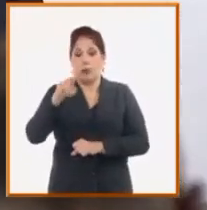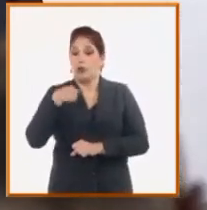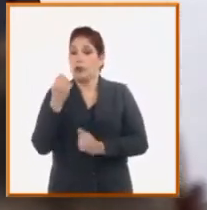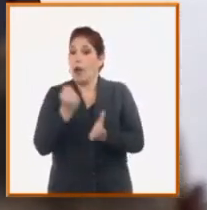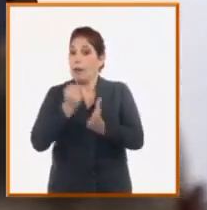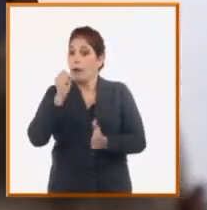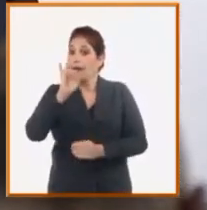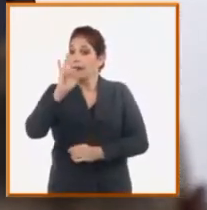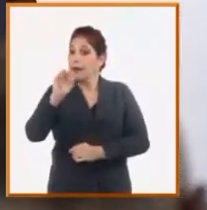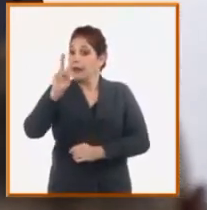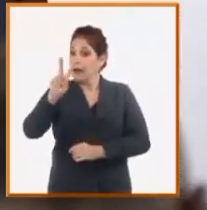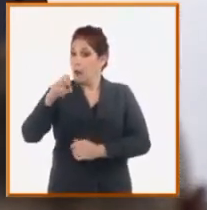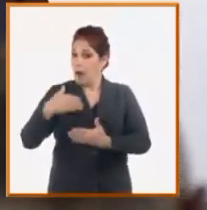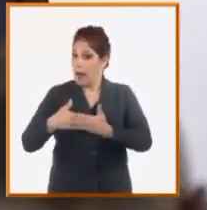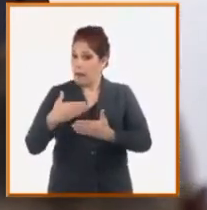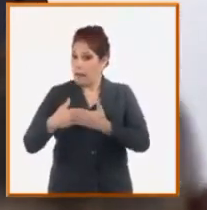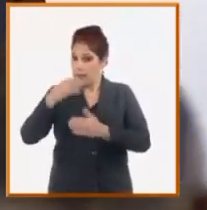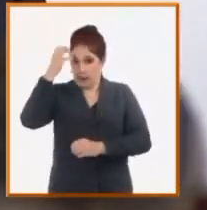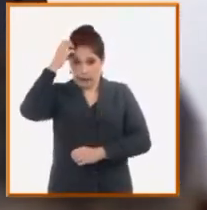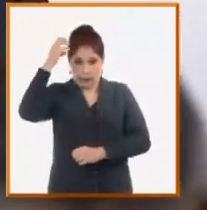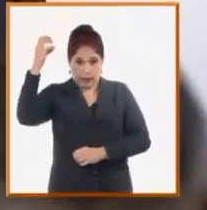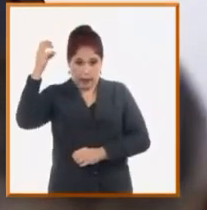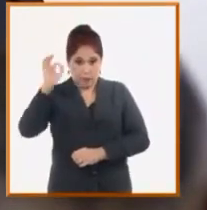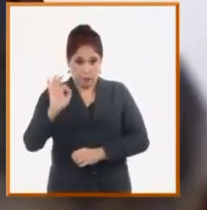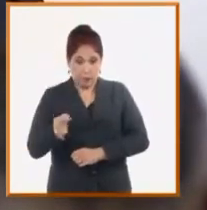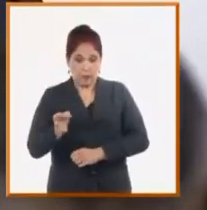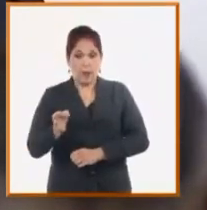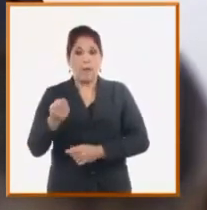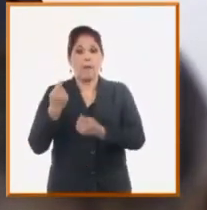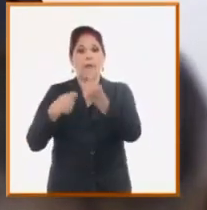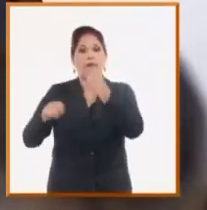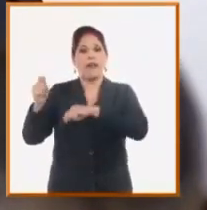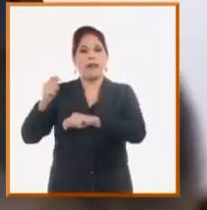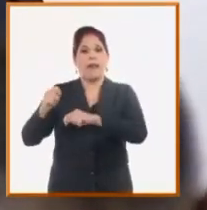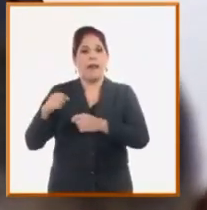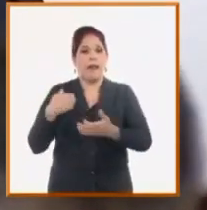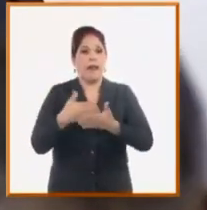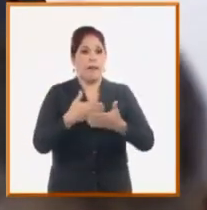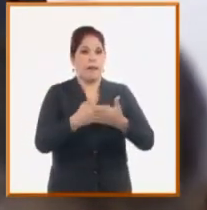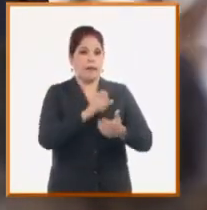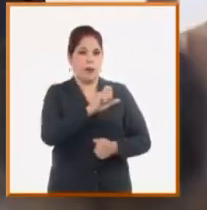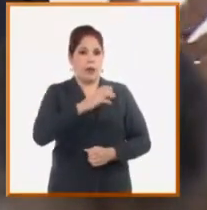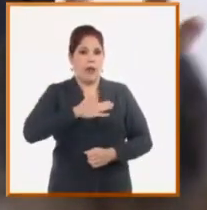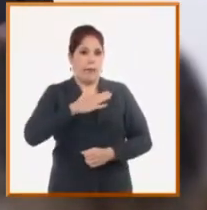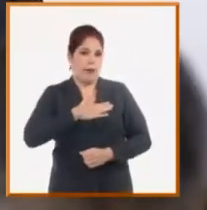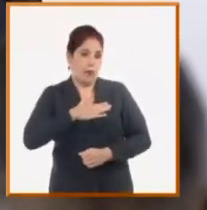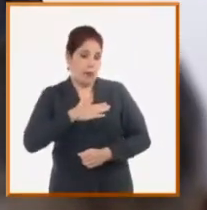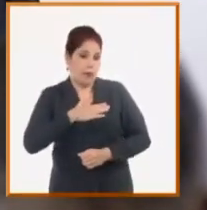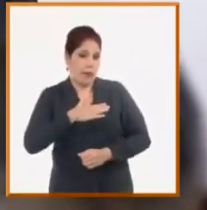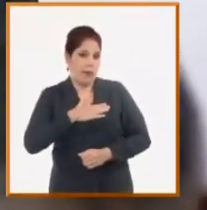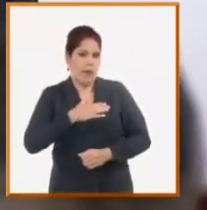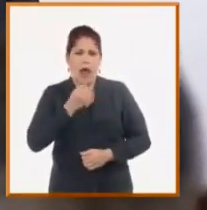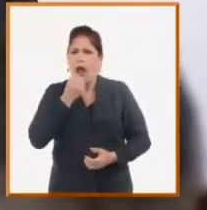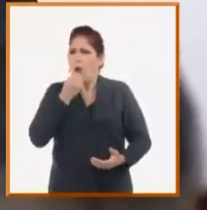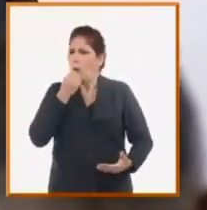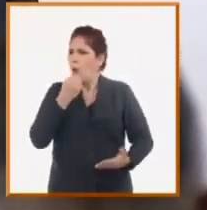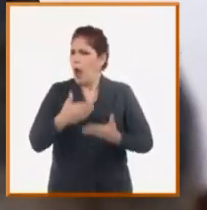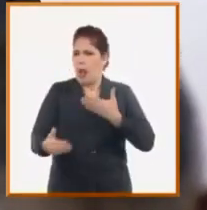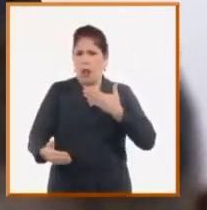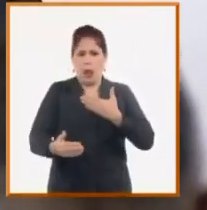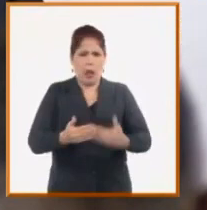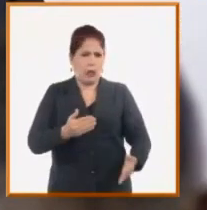aprobado 72 empresas estatales para que le importen a las MIPYME y a cualquier actor no